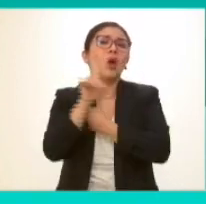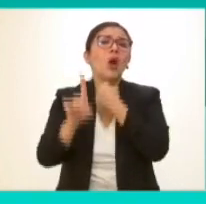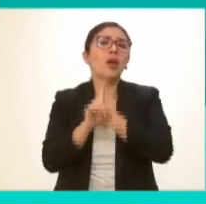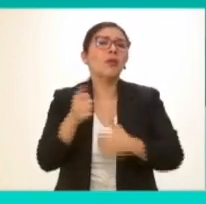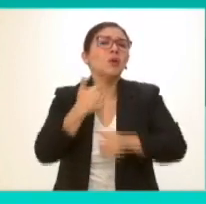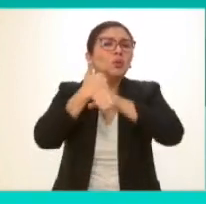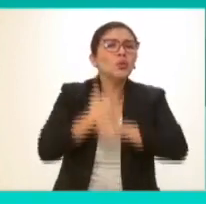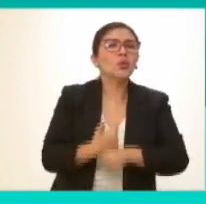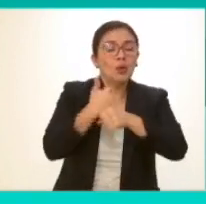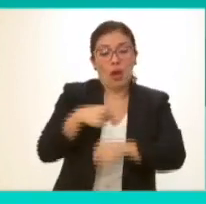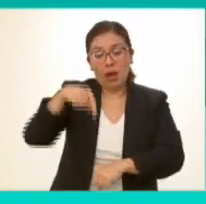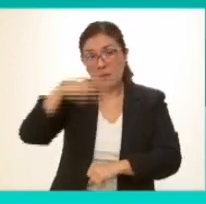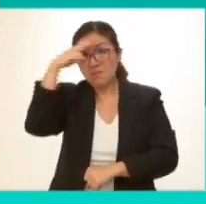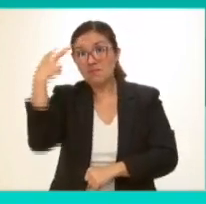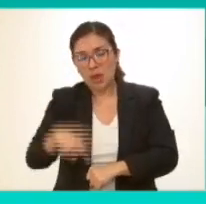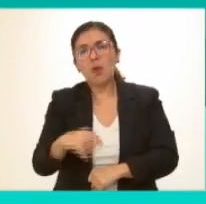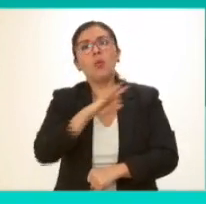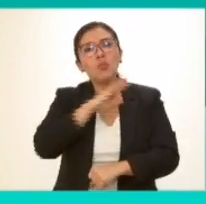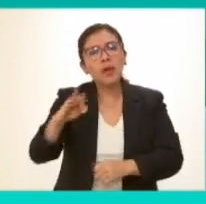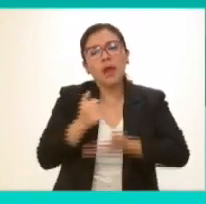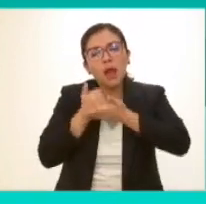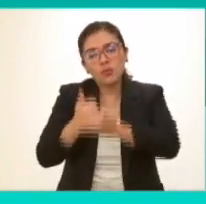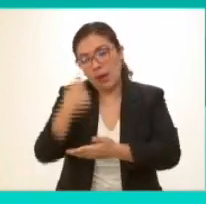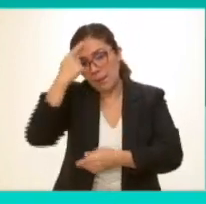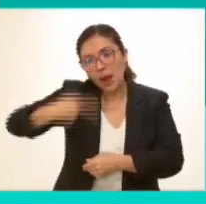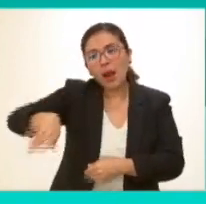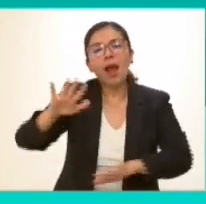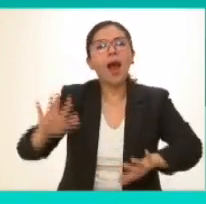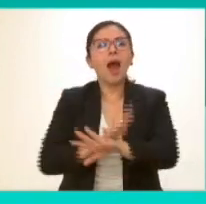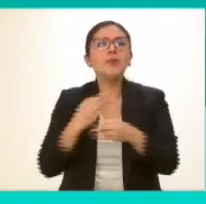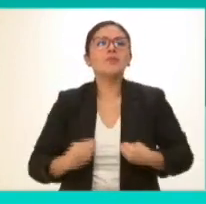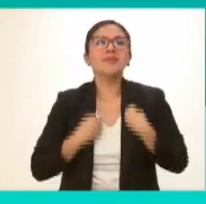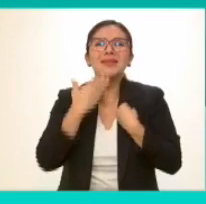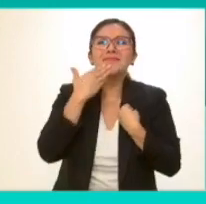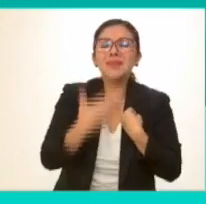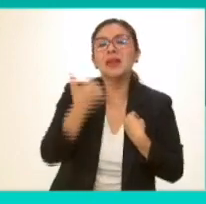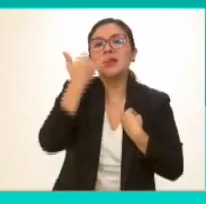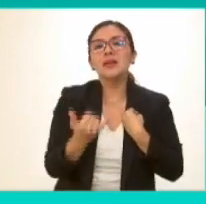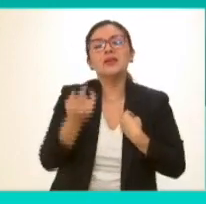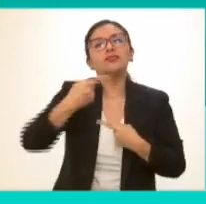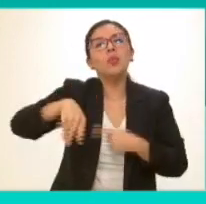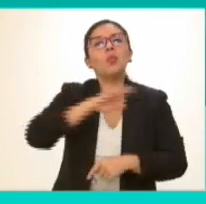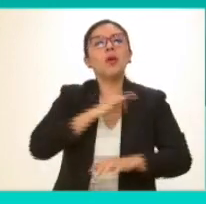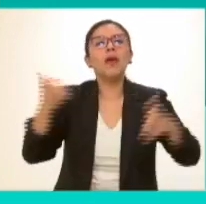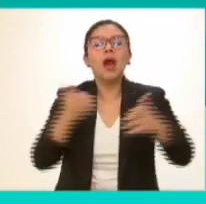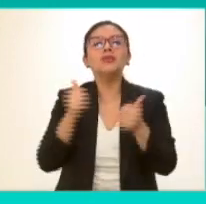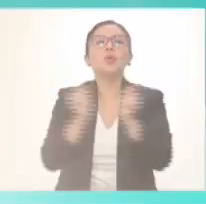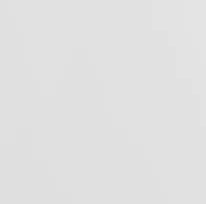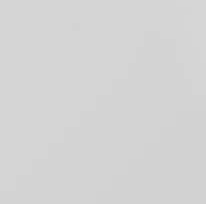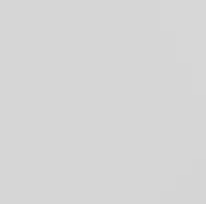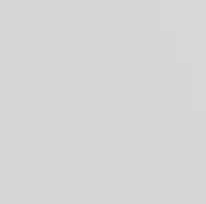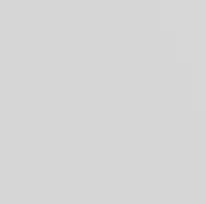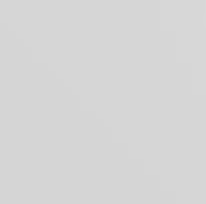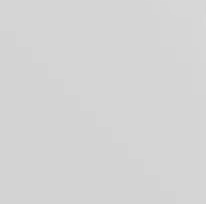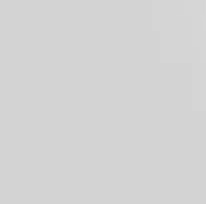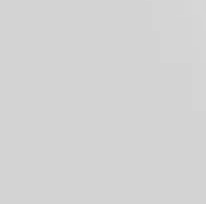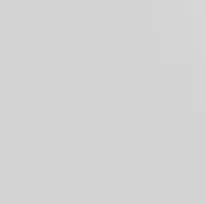vulnerabilidad se encuentran orientadas a su bienestar y el ejercicio pleno de sus